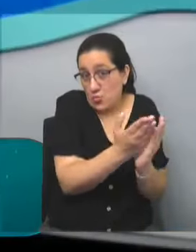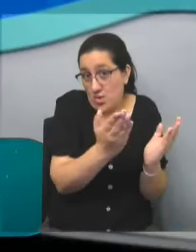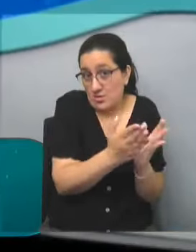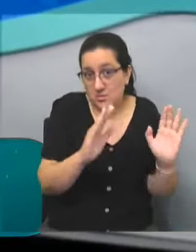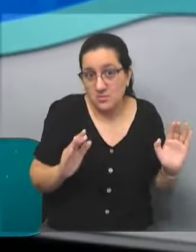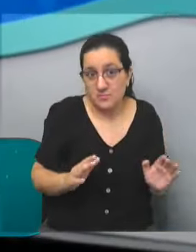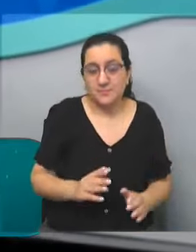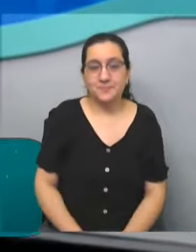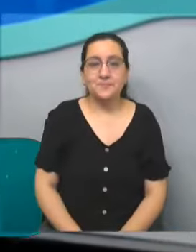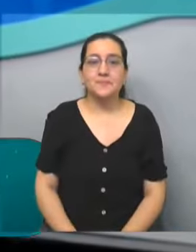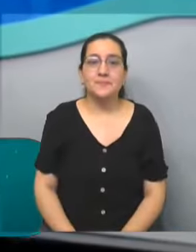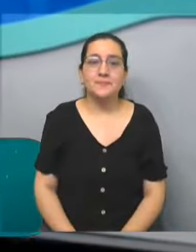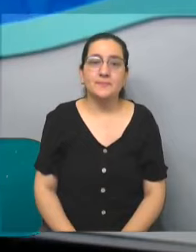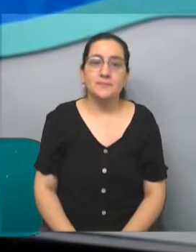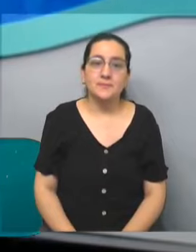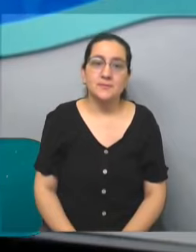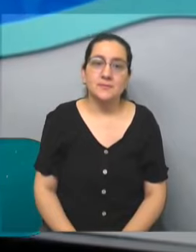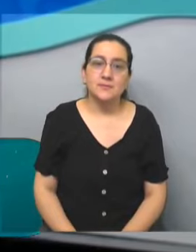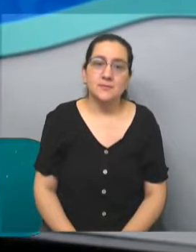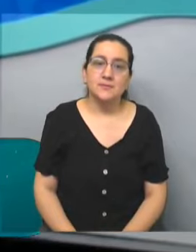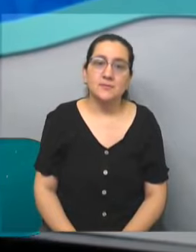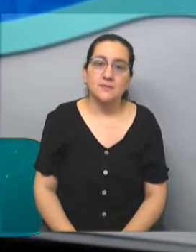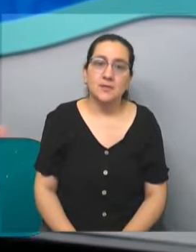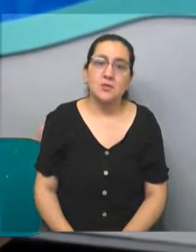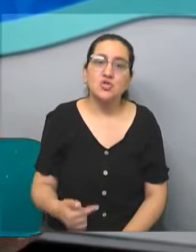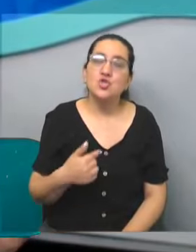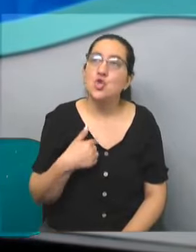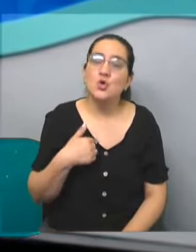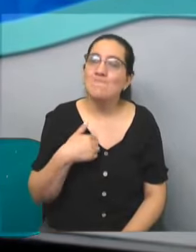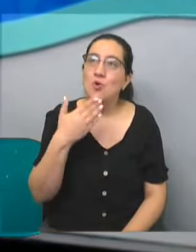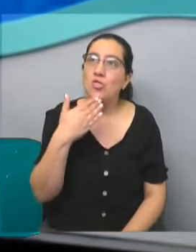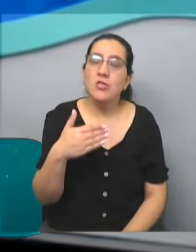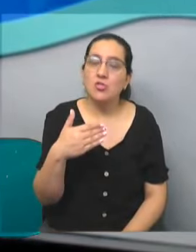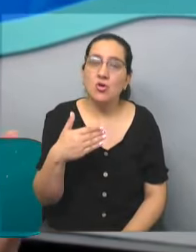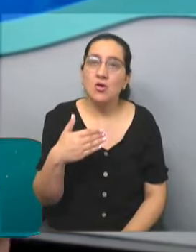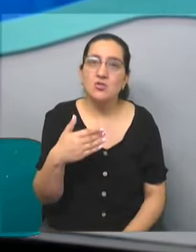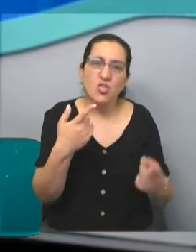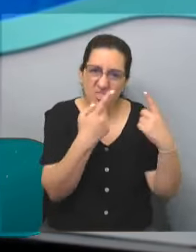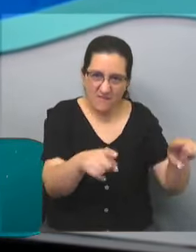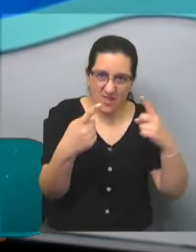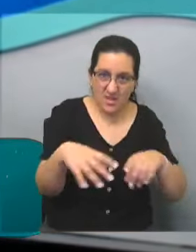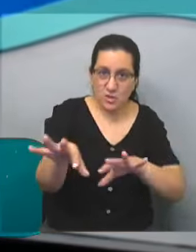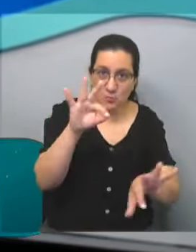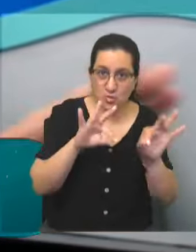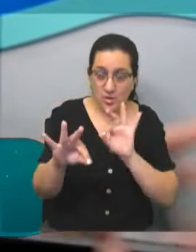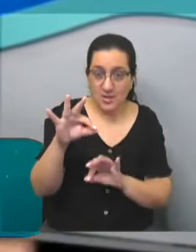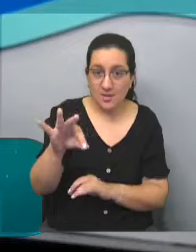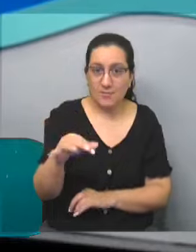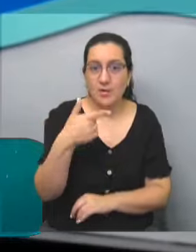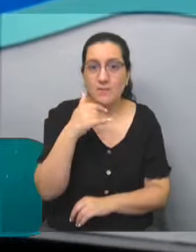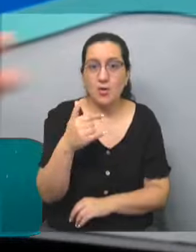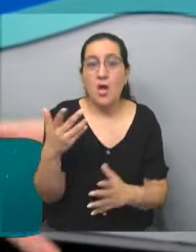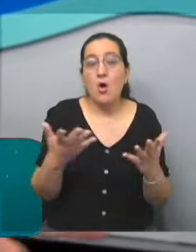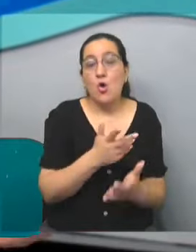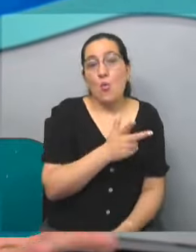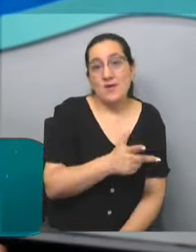funciona. No entiendo qué tan diferentes son las opciones que uno elige, ¿no? No sé cuáles son ahora,